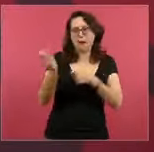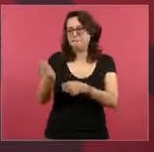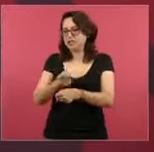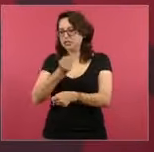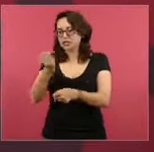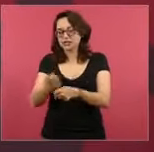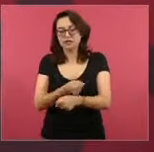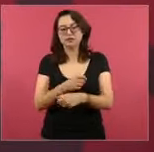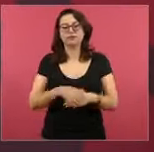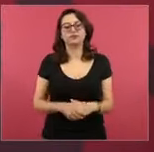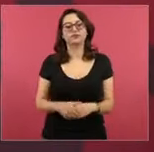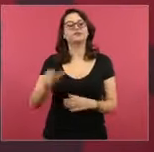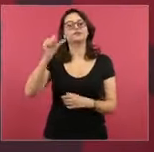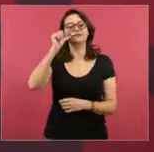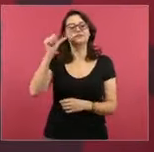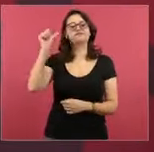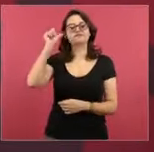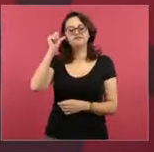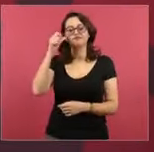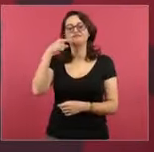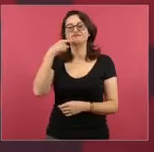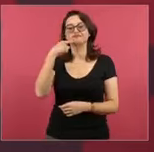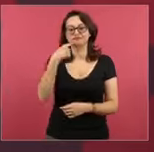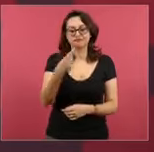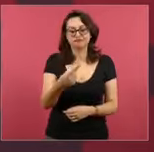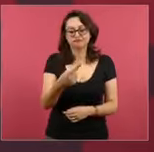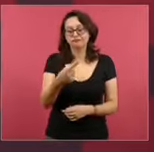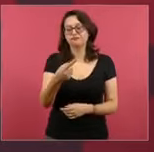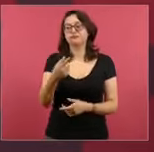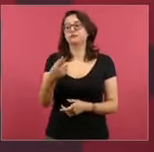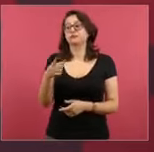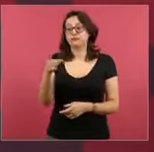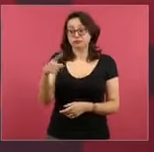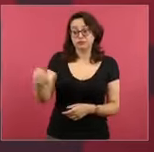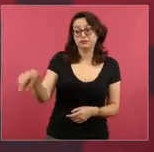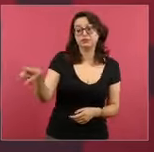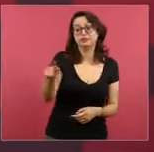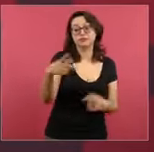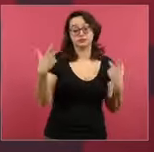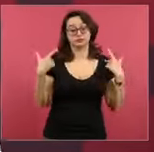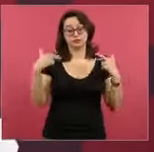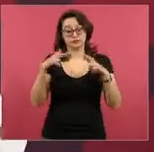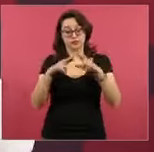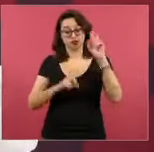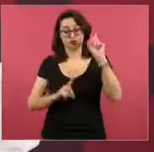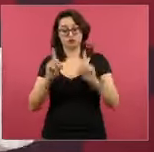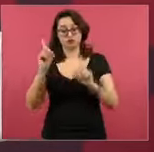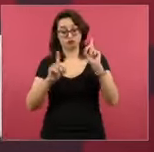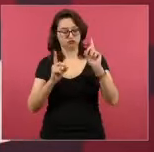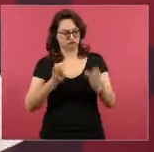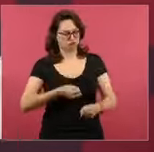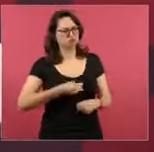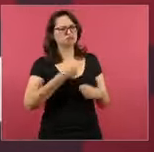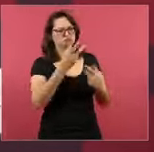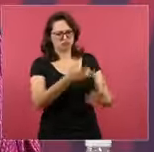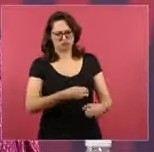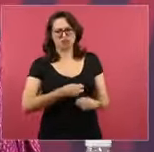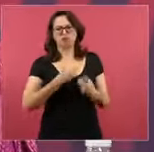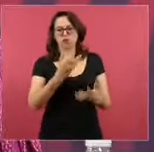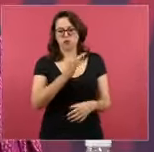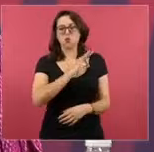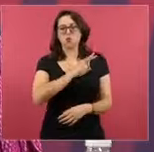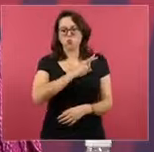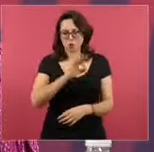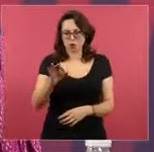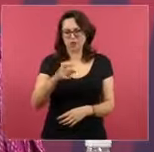Les decía ayer y lo repito, vamos a escucharlos también, pero que tengan seguro que nosotros partimos de la